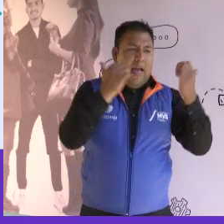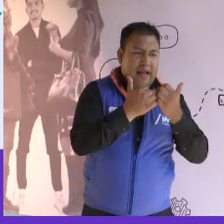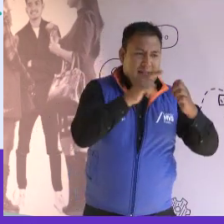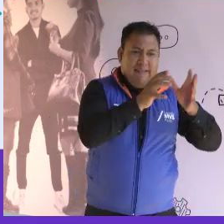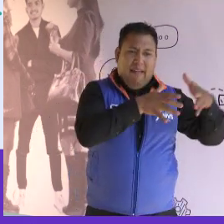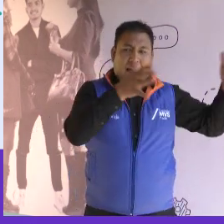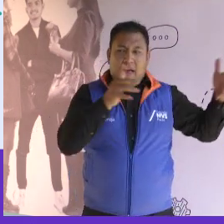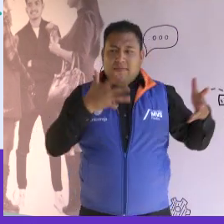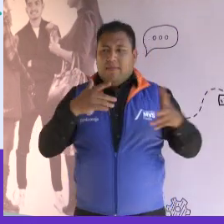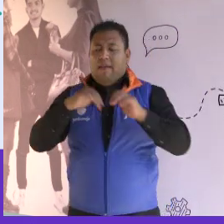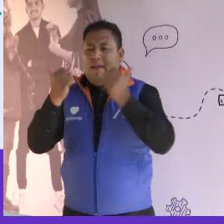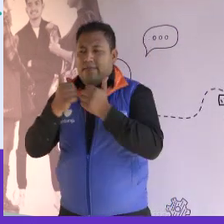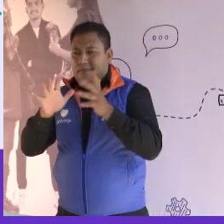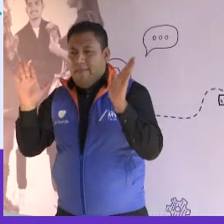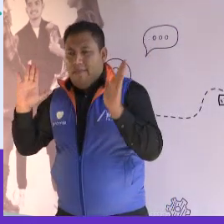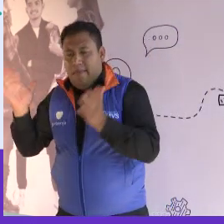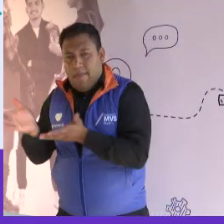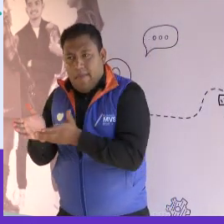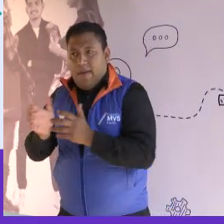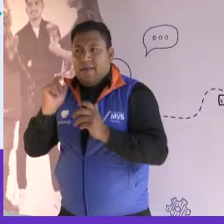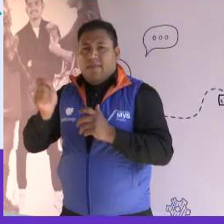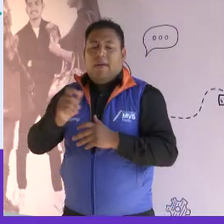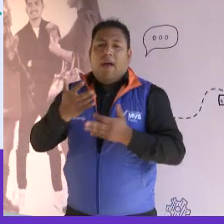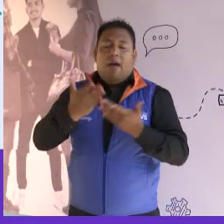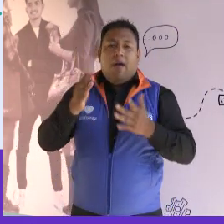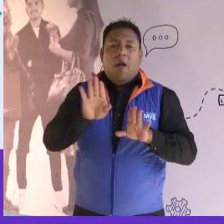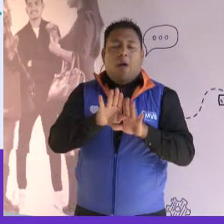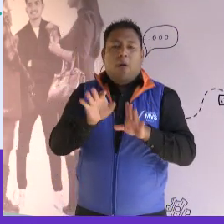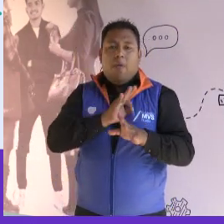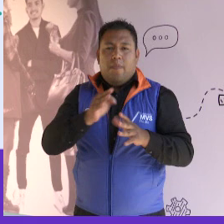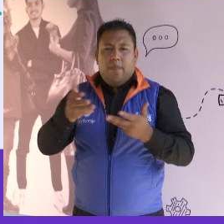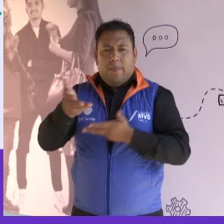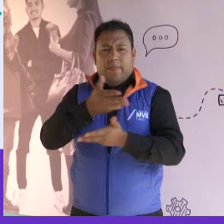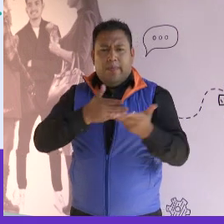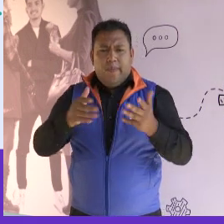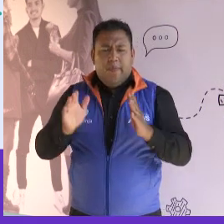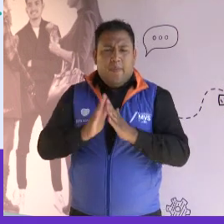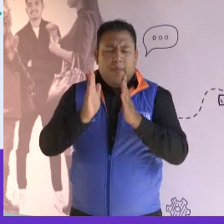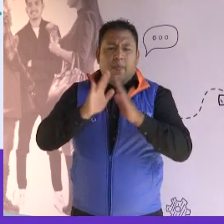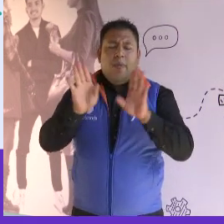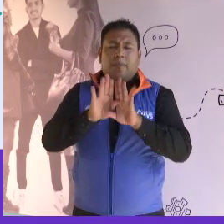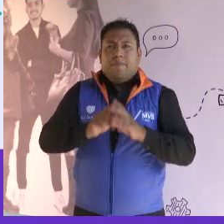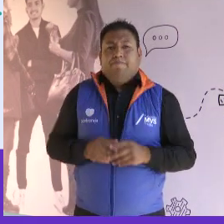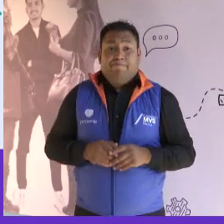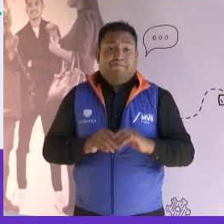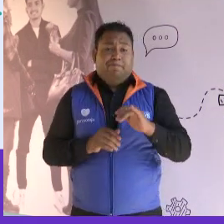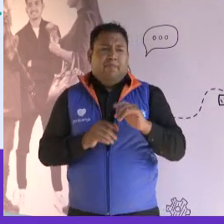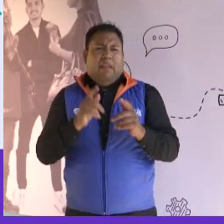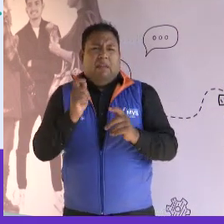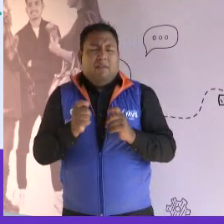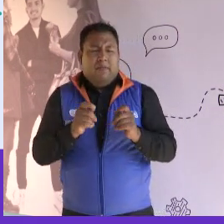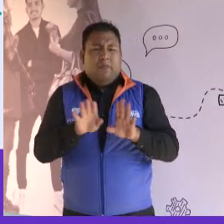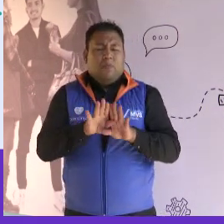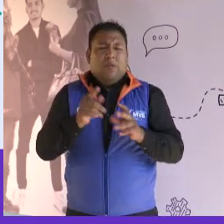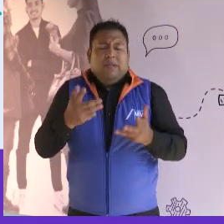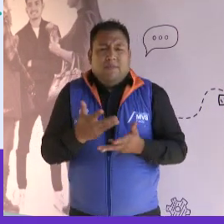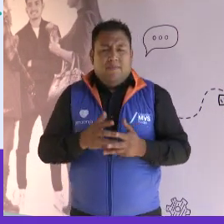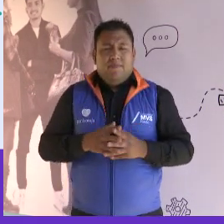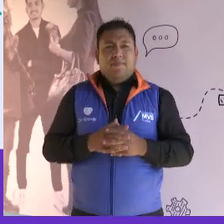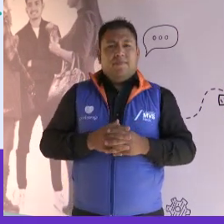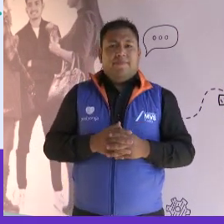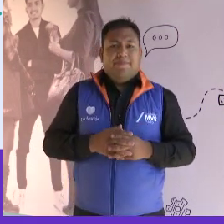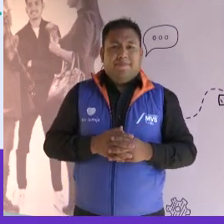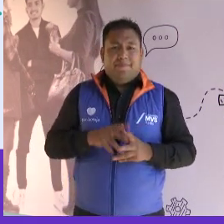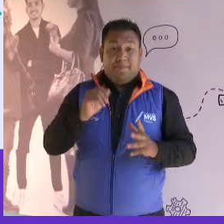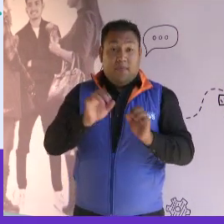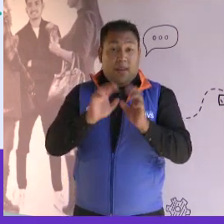también lo que has comentado del segundo punto, de la participación no siempre es igual por parte de todos. Sí, claro, pues digo, en la parte